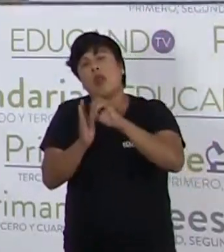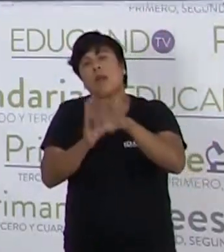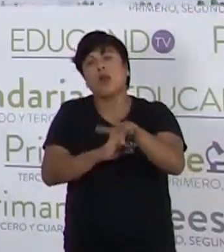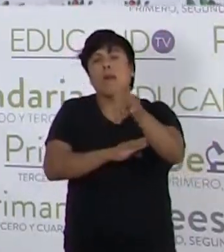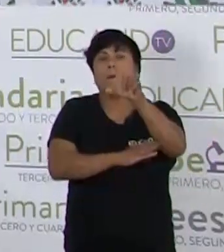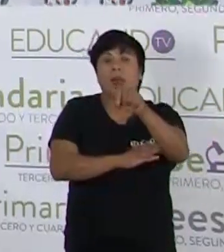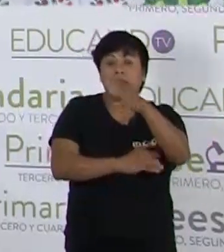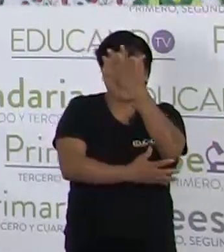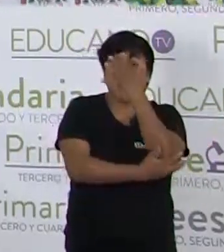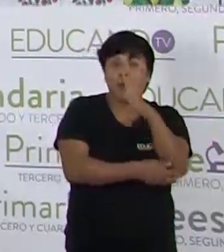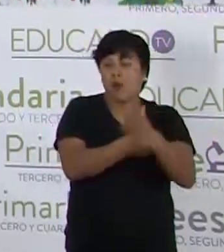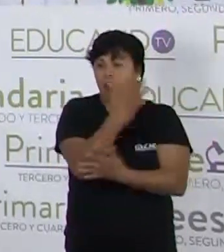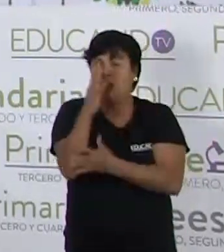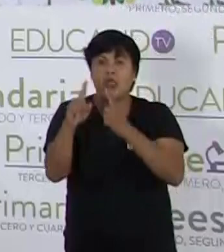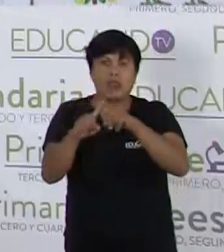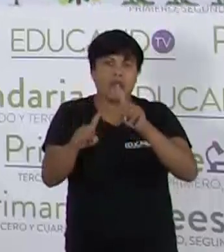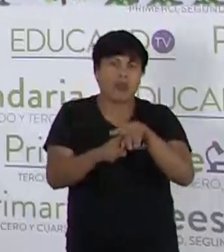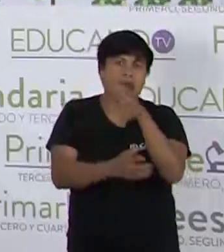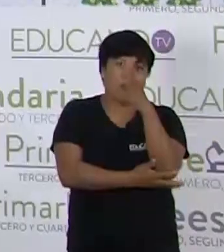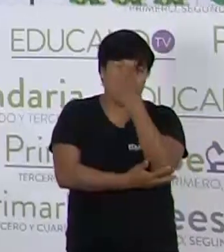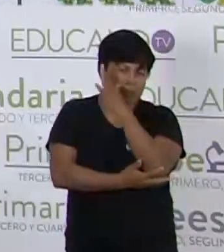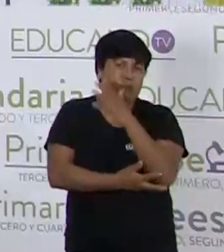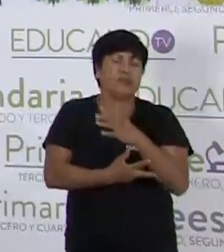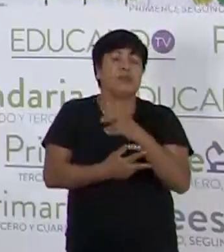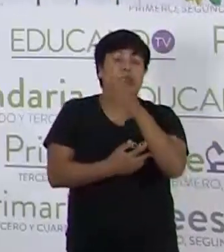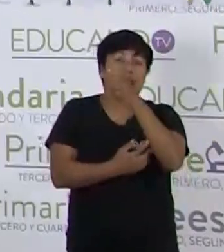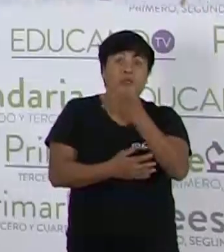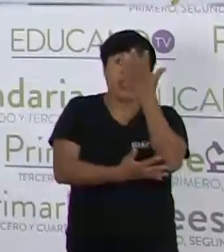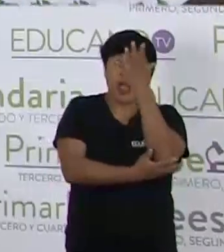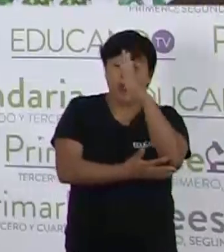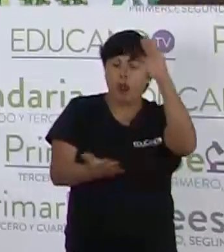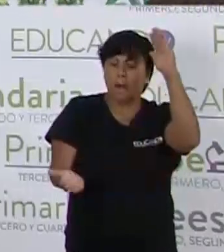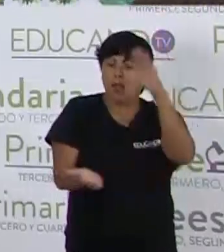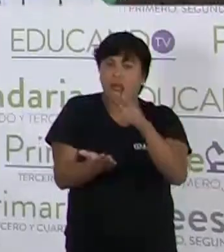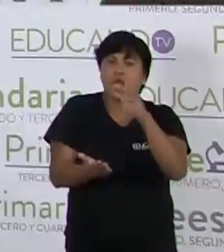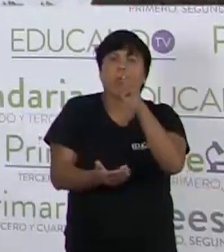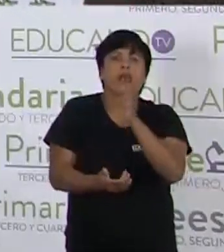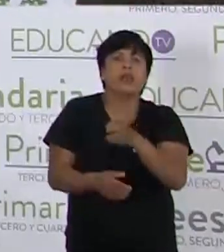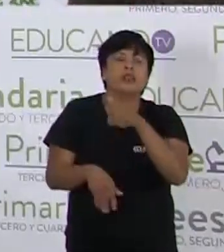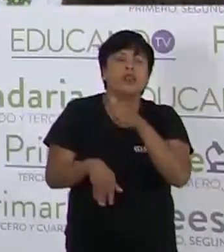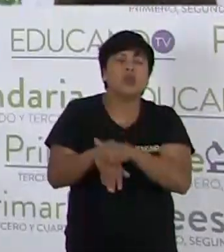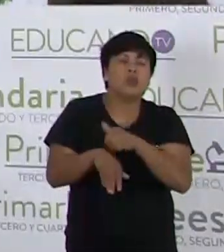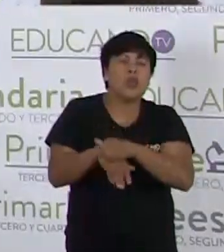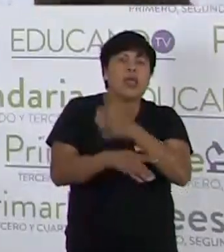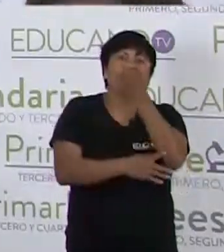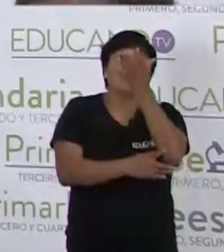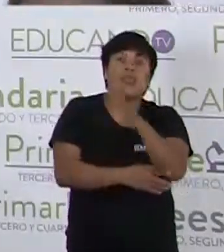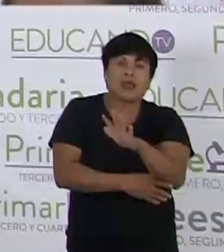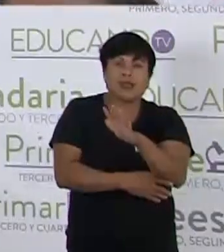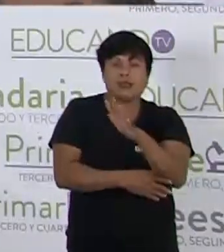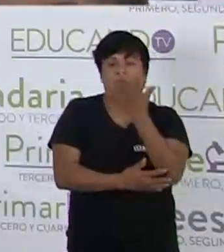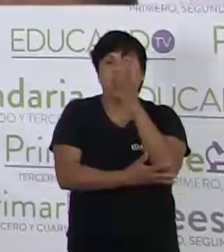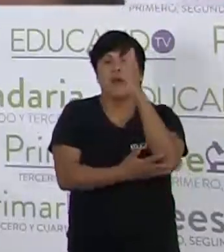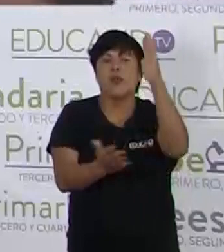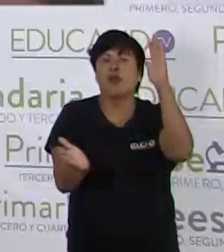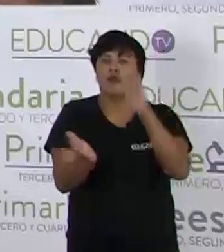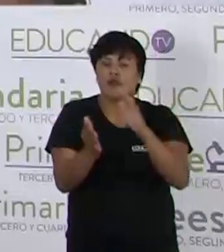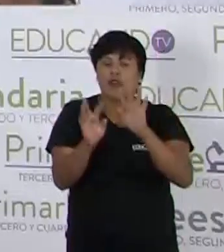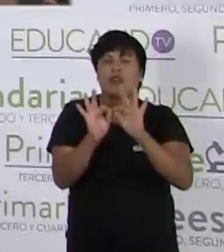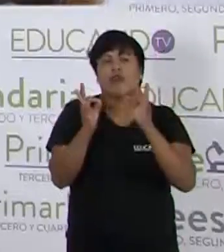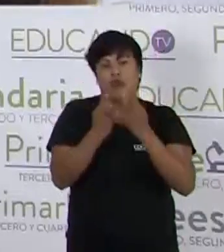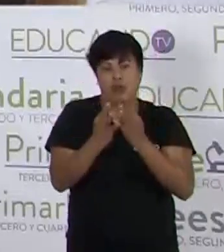20 árboles frutales. Y que los árboles pequeños están representando a 10 árboles